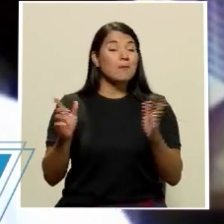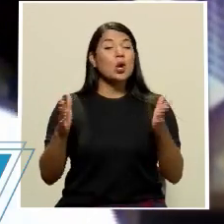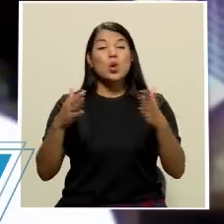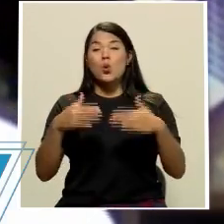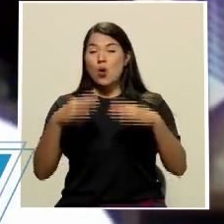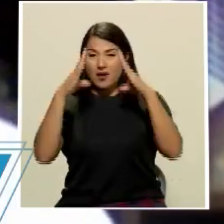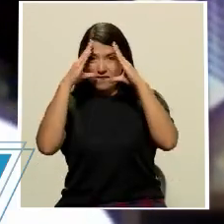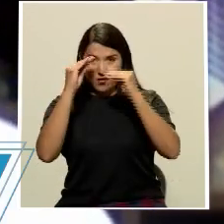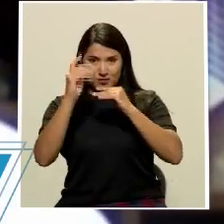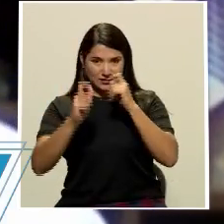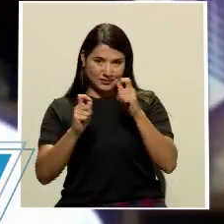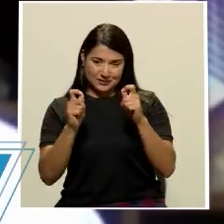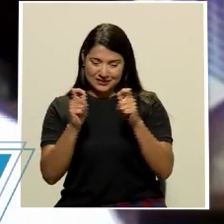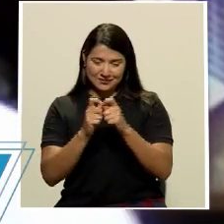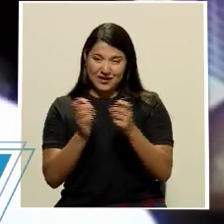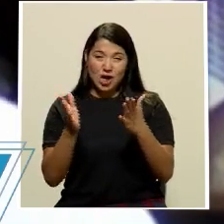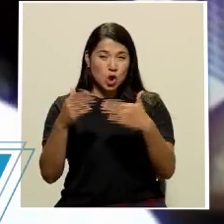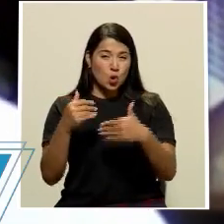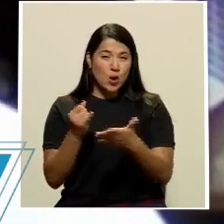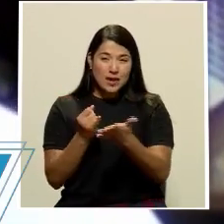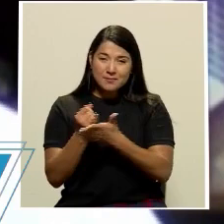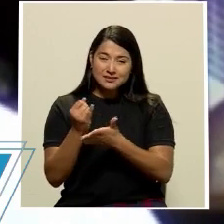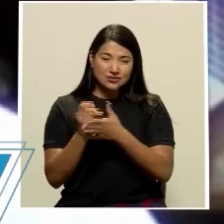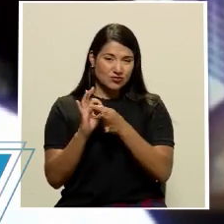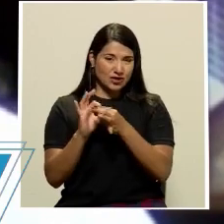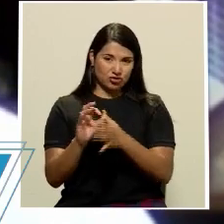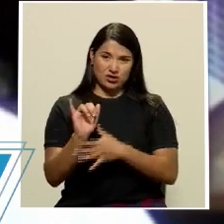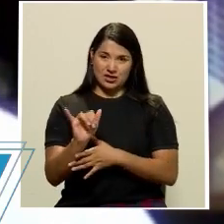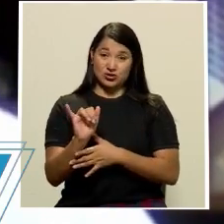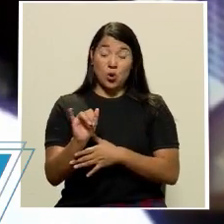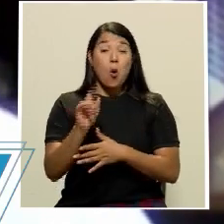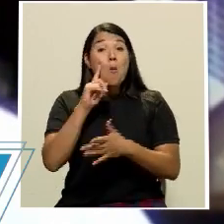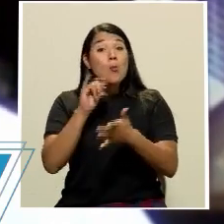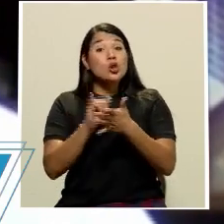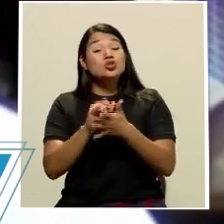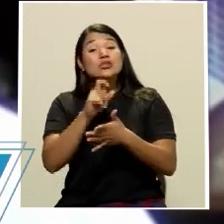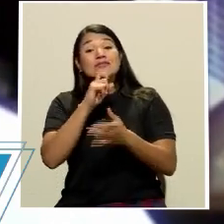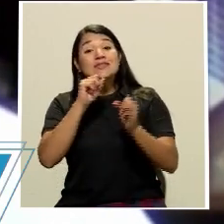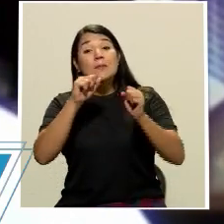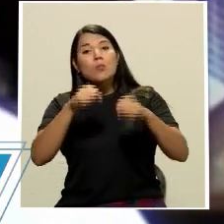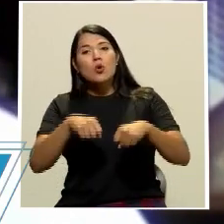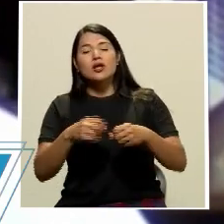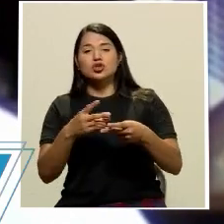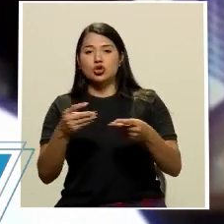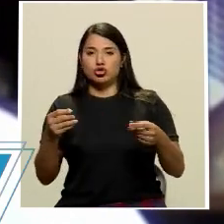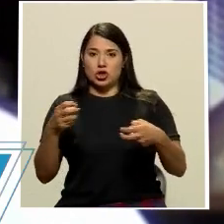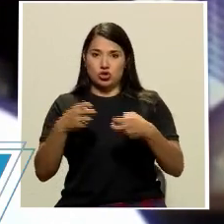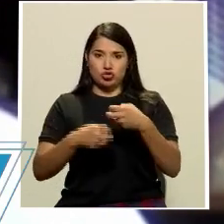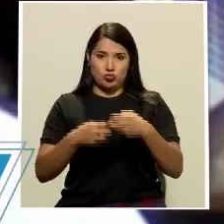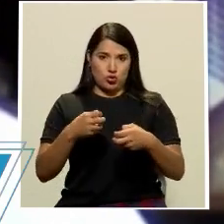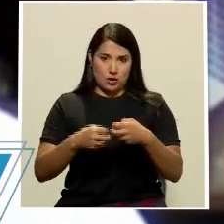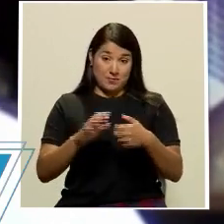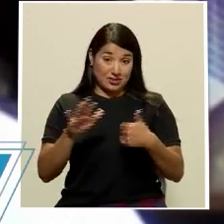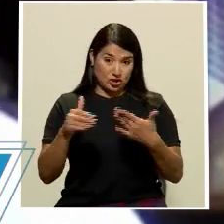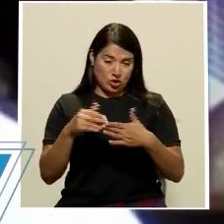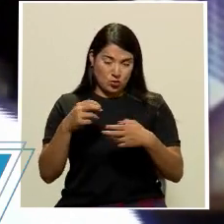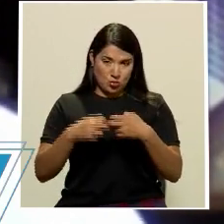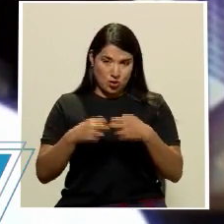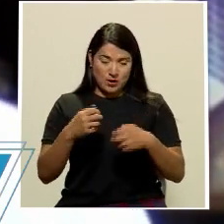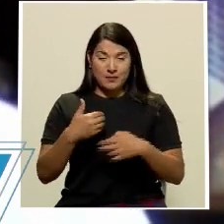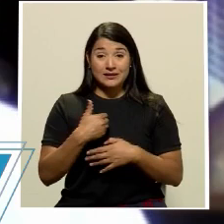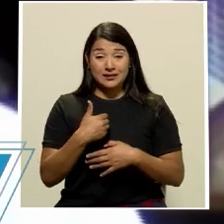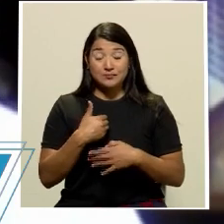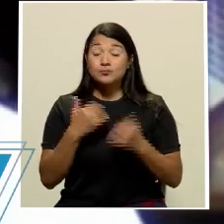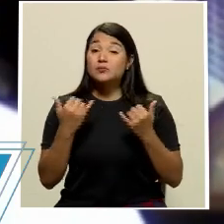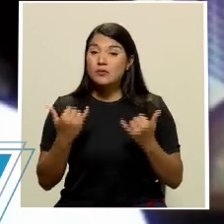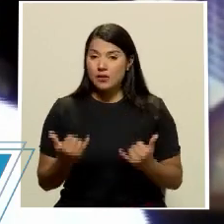de ahí es difícil también por eso poder contrarrestar todos los problemas que tenemos. Ahora bien, uno de los aspectos que tenemos en el país